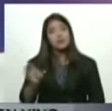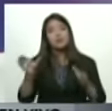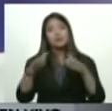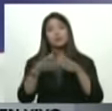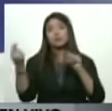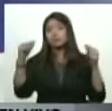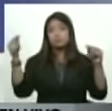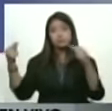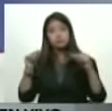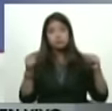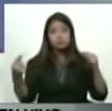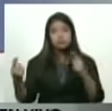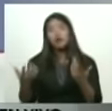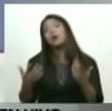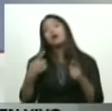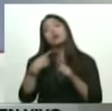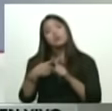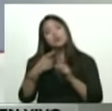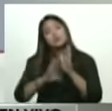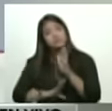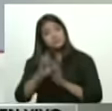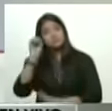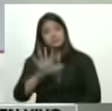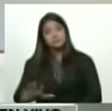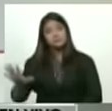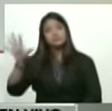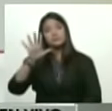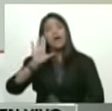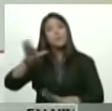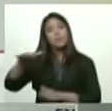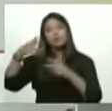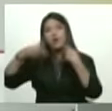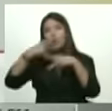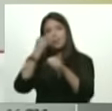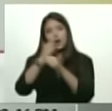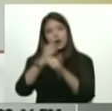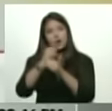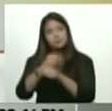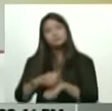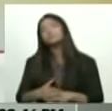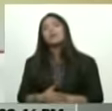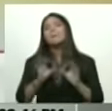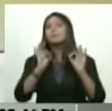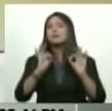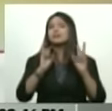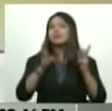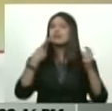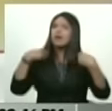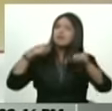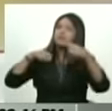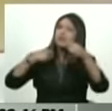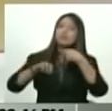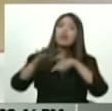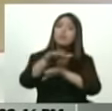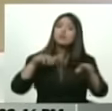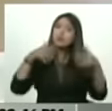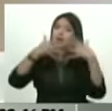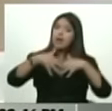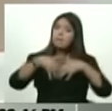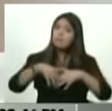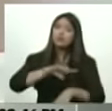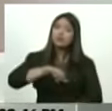trabajo van en beneficio a apoyar al sector productivo, sobre todo el tema de las exportaciones. La mayoría de las empresas